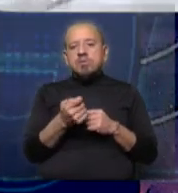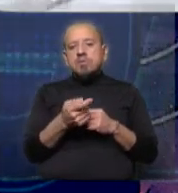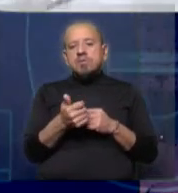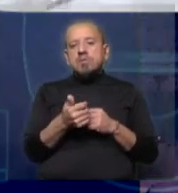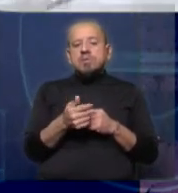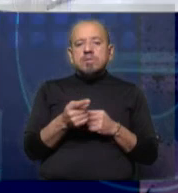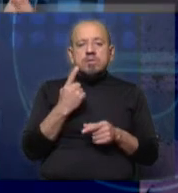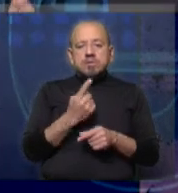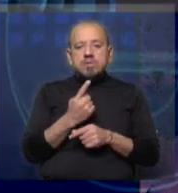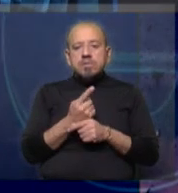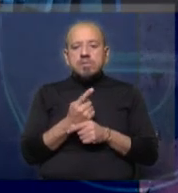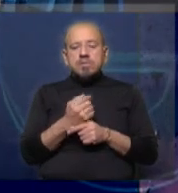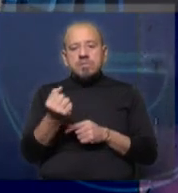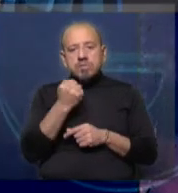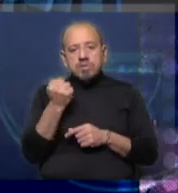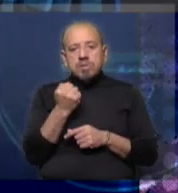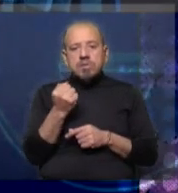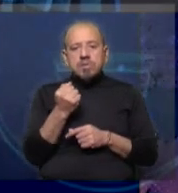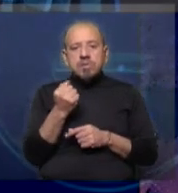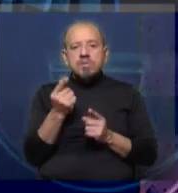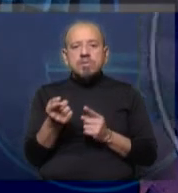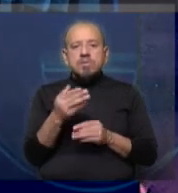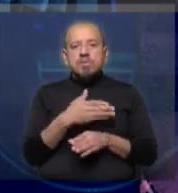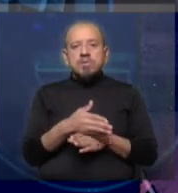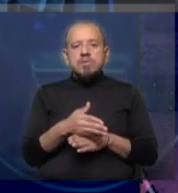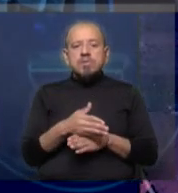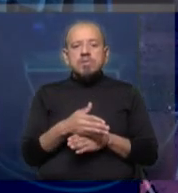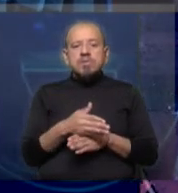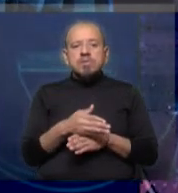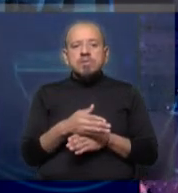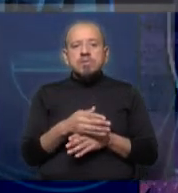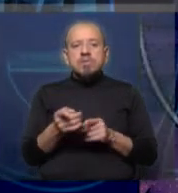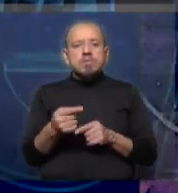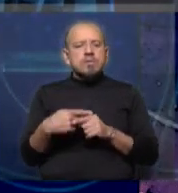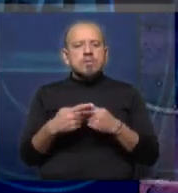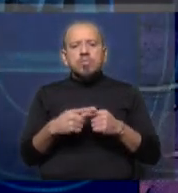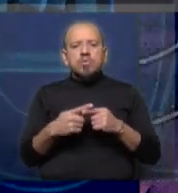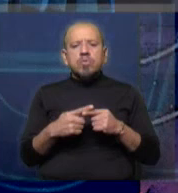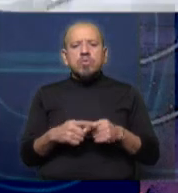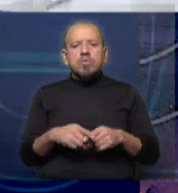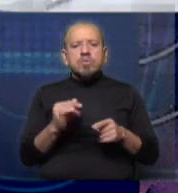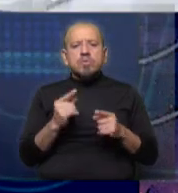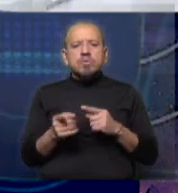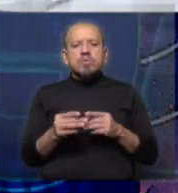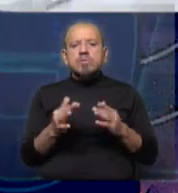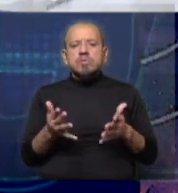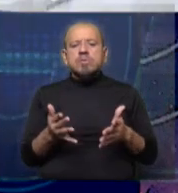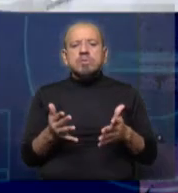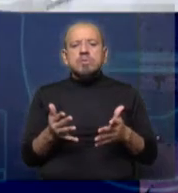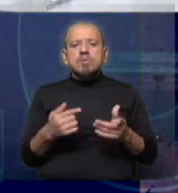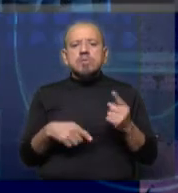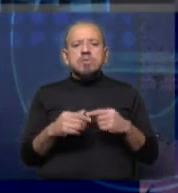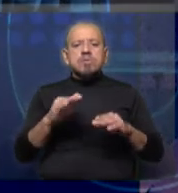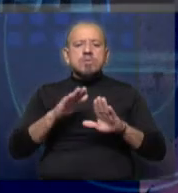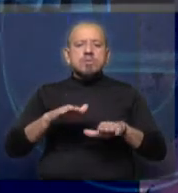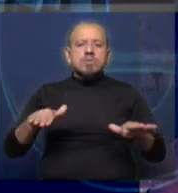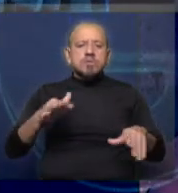fue el primer caso de relevancia este luego del cambio del cl que se discutía así era no er